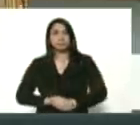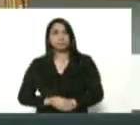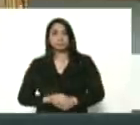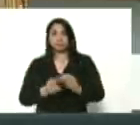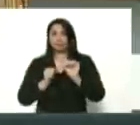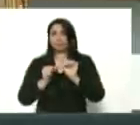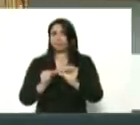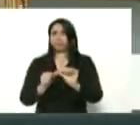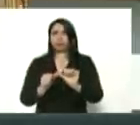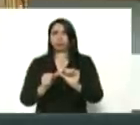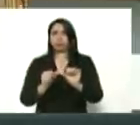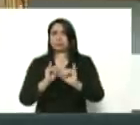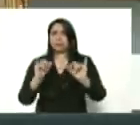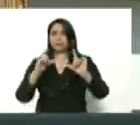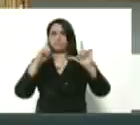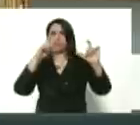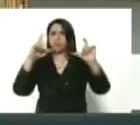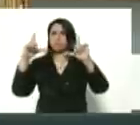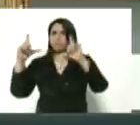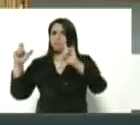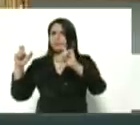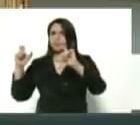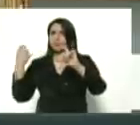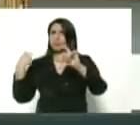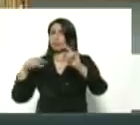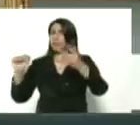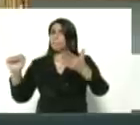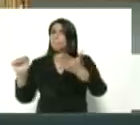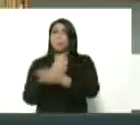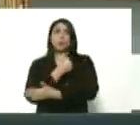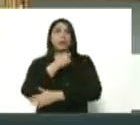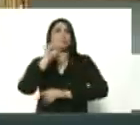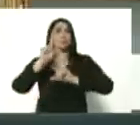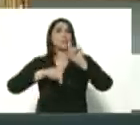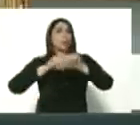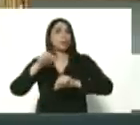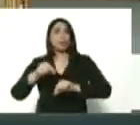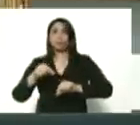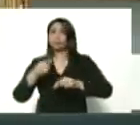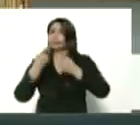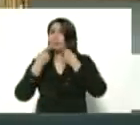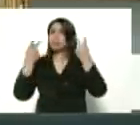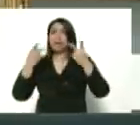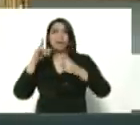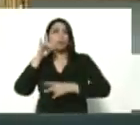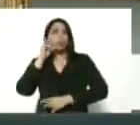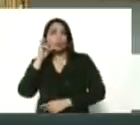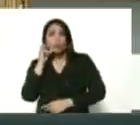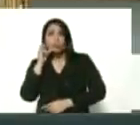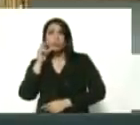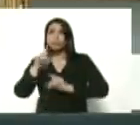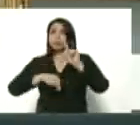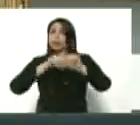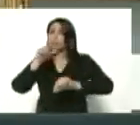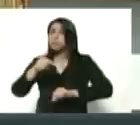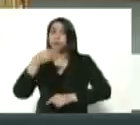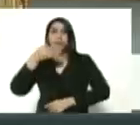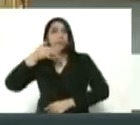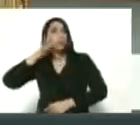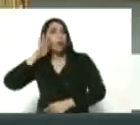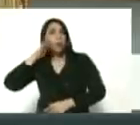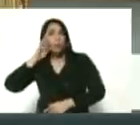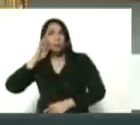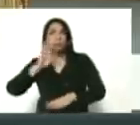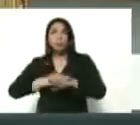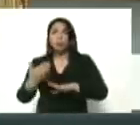Quedaron retratados. Tendrán que borrar los Twitter, los mensajes de Instagram, de Facebook. Tendrán que borrarlos